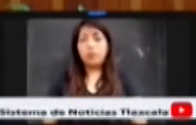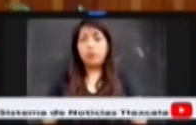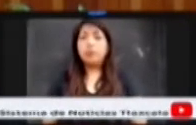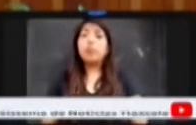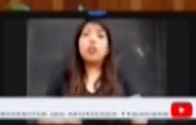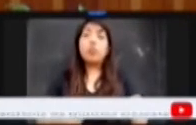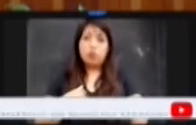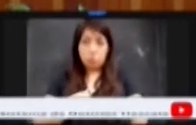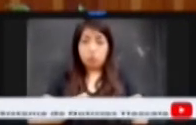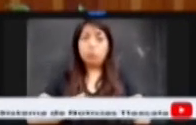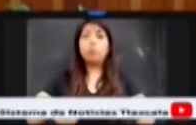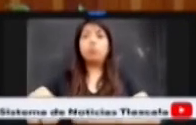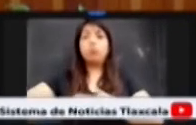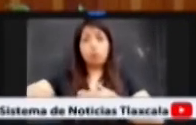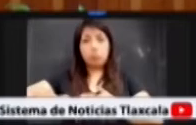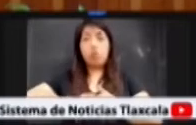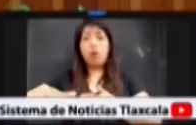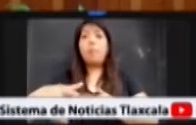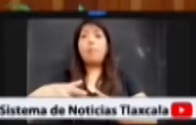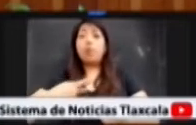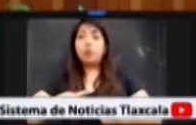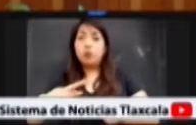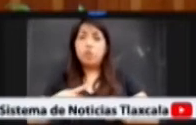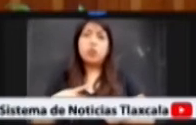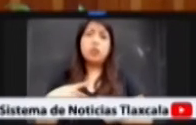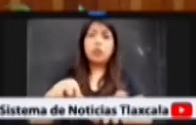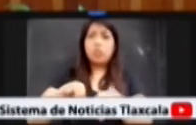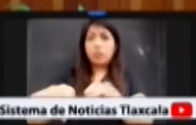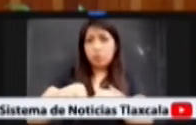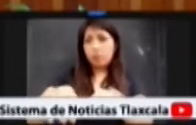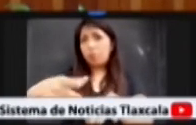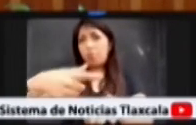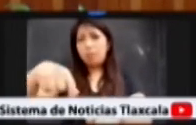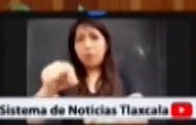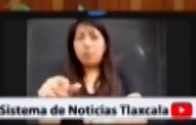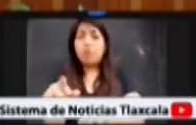que la nación, la ciudadanía tlaxcalteca y este Consejo General me lo premien, y si no, me lo demanden.